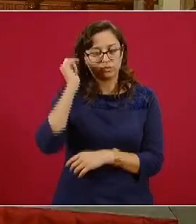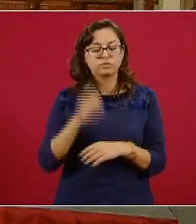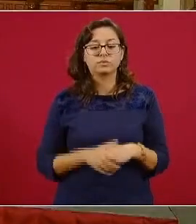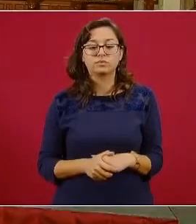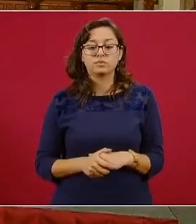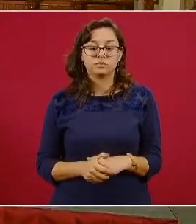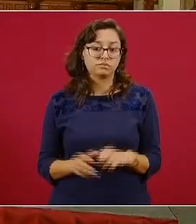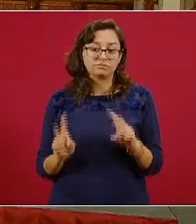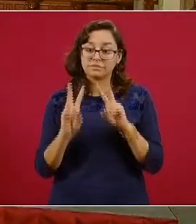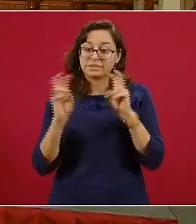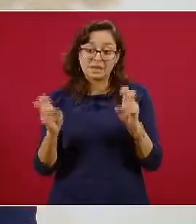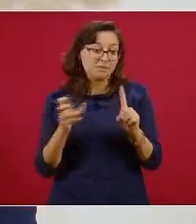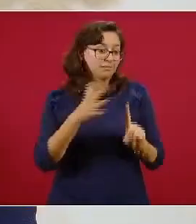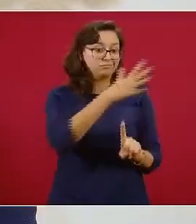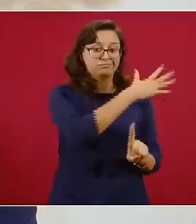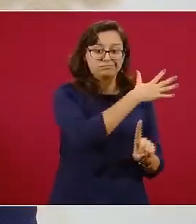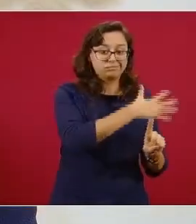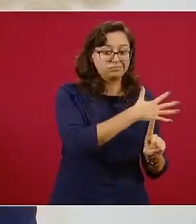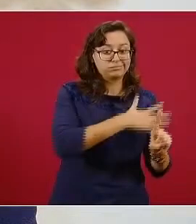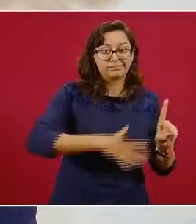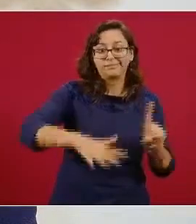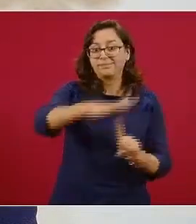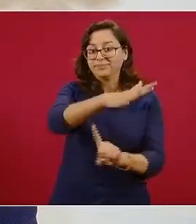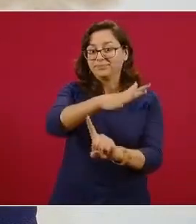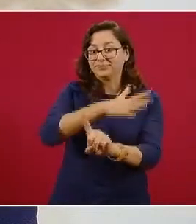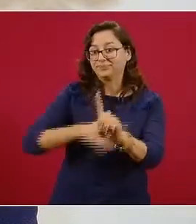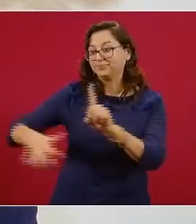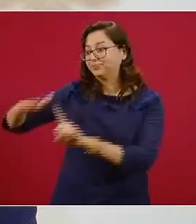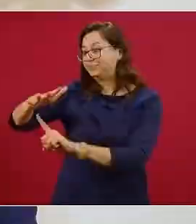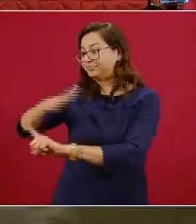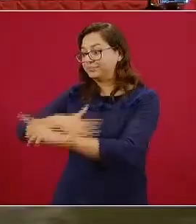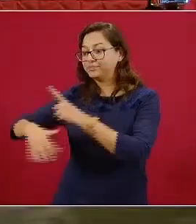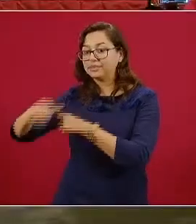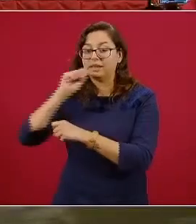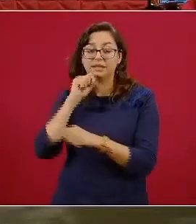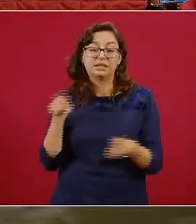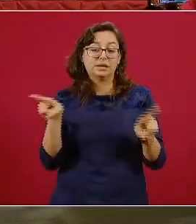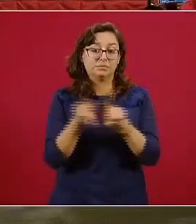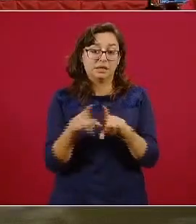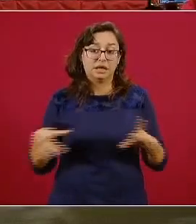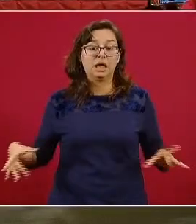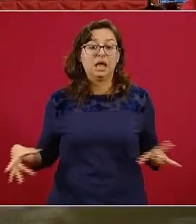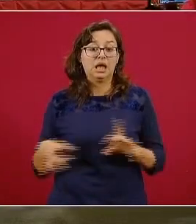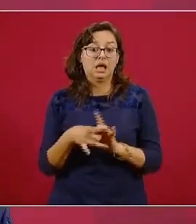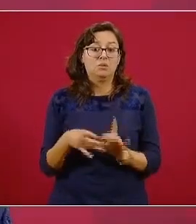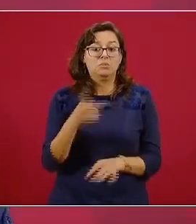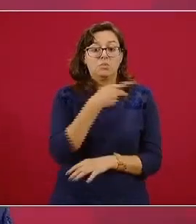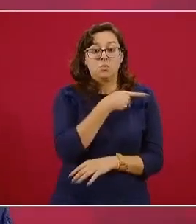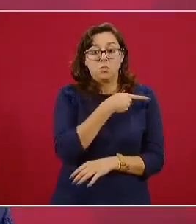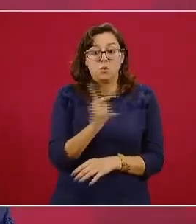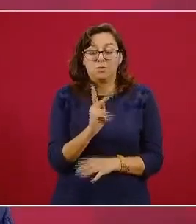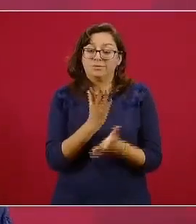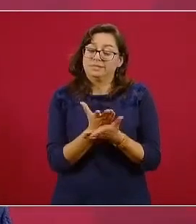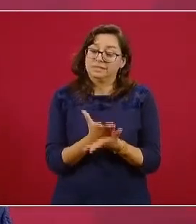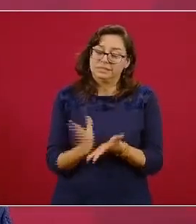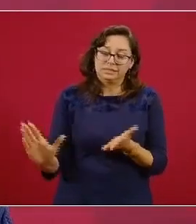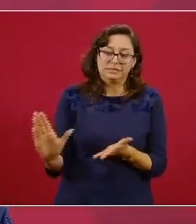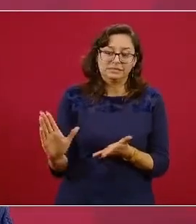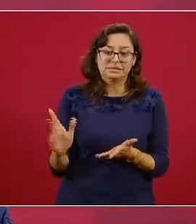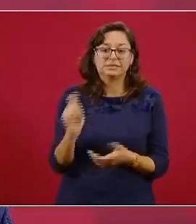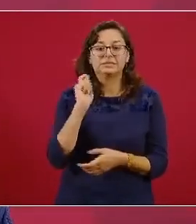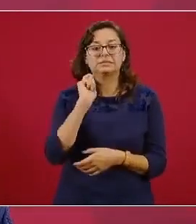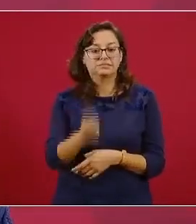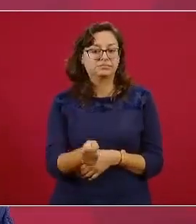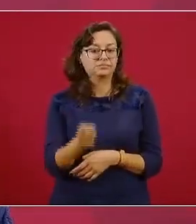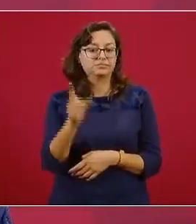es multifactorial y tiene mucho que ver con pobreza, ¿no? Y exclusión, ya se los daba algunos datos. O sea, siempre el índice